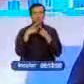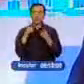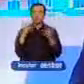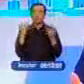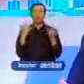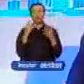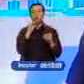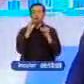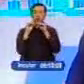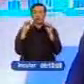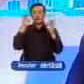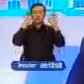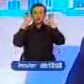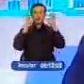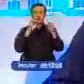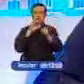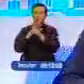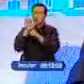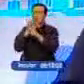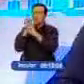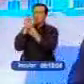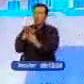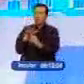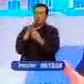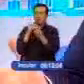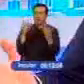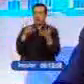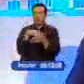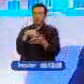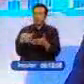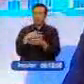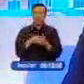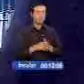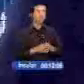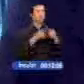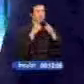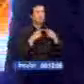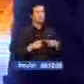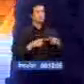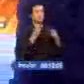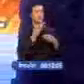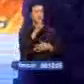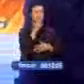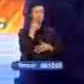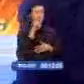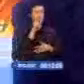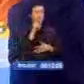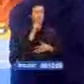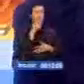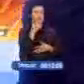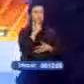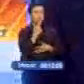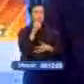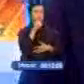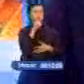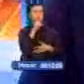ya, desde su estrategia de desprestigio, empezaba a generar estas dudas. Pero si se dice que hay más de 3 millones o 3 millones de muertos, que se diga